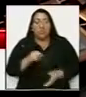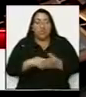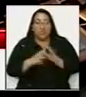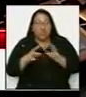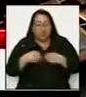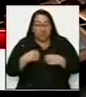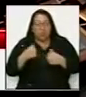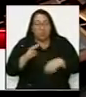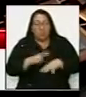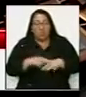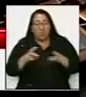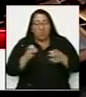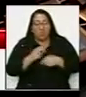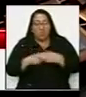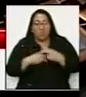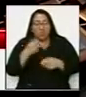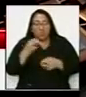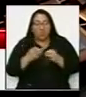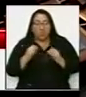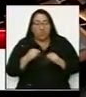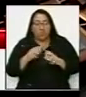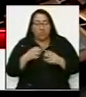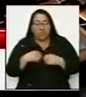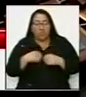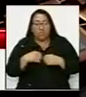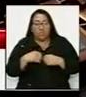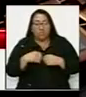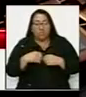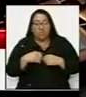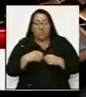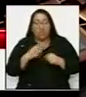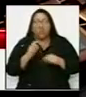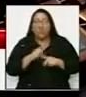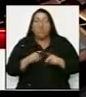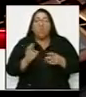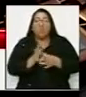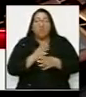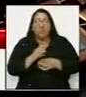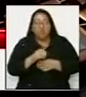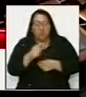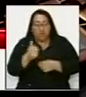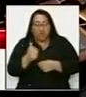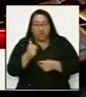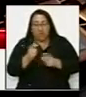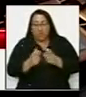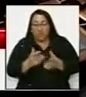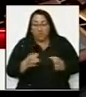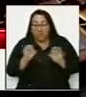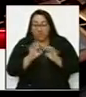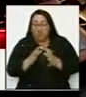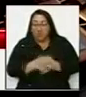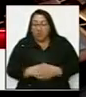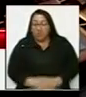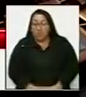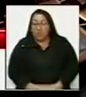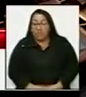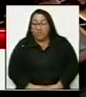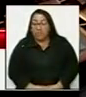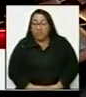del Consejo Nacional de Justicia, entre otros aspectos.